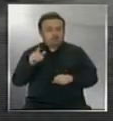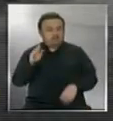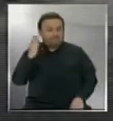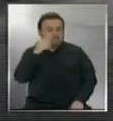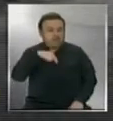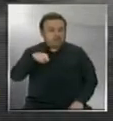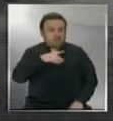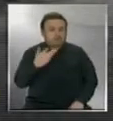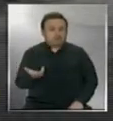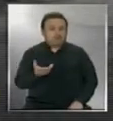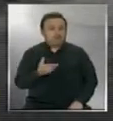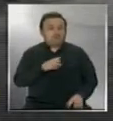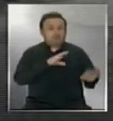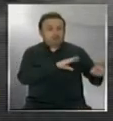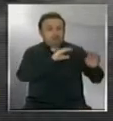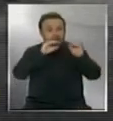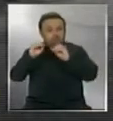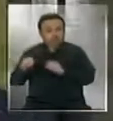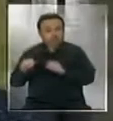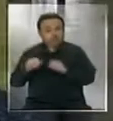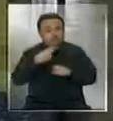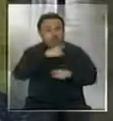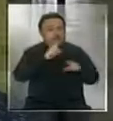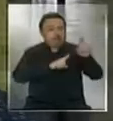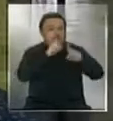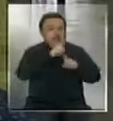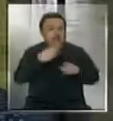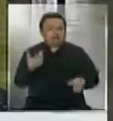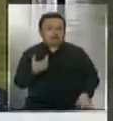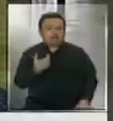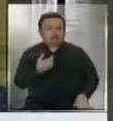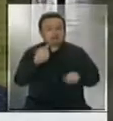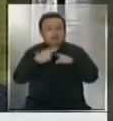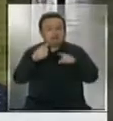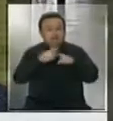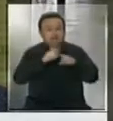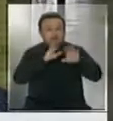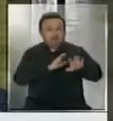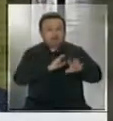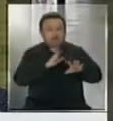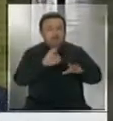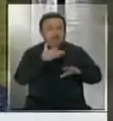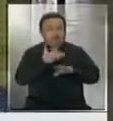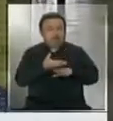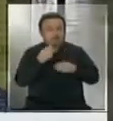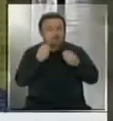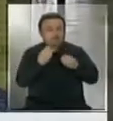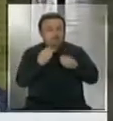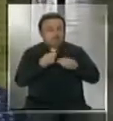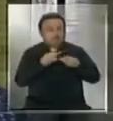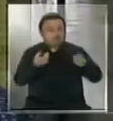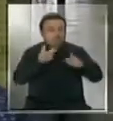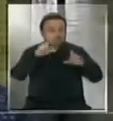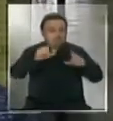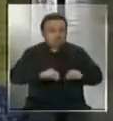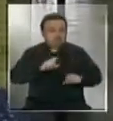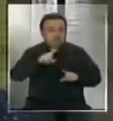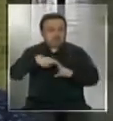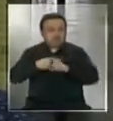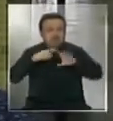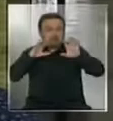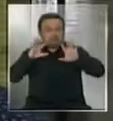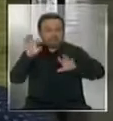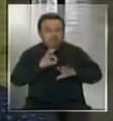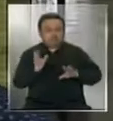financiero. Y se suma a eso la portabilidad financiera. Algunas inmobiliarias toman su resguardo y están haciendo buenas promociones, que sumados con